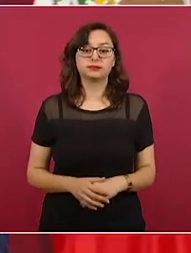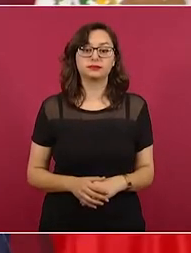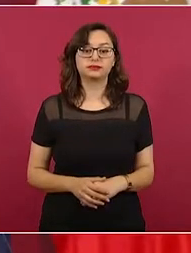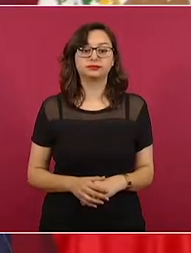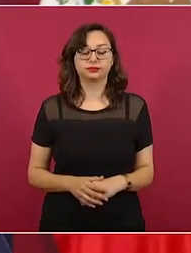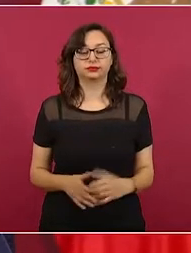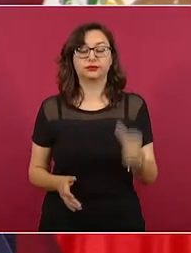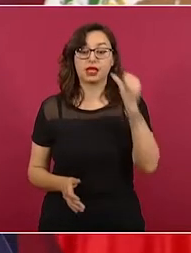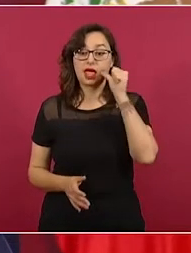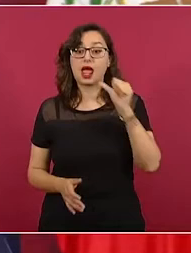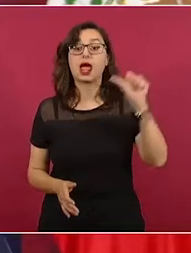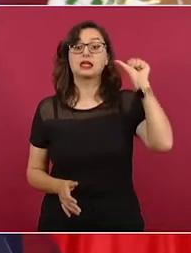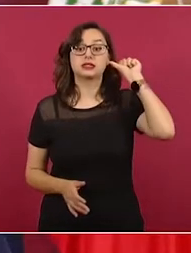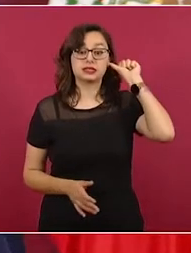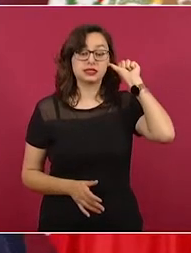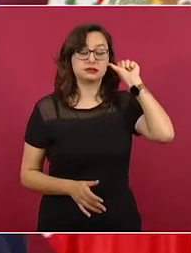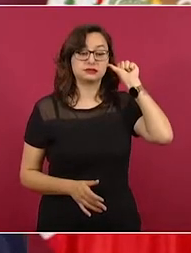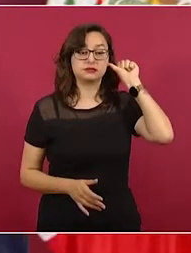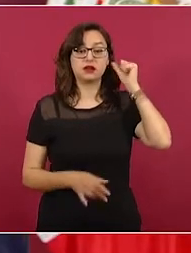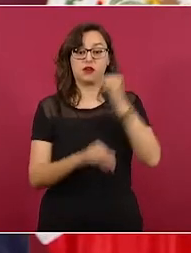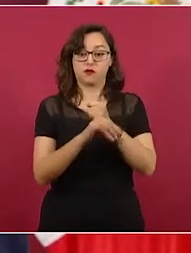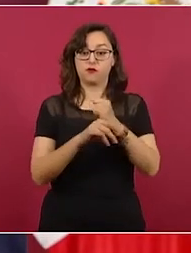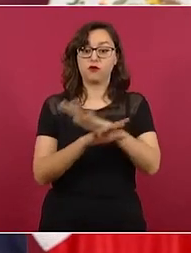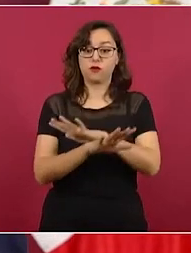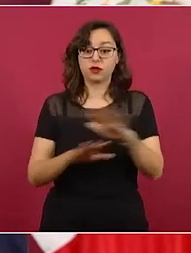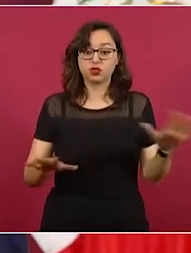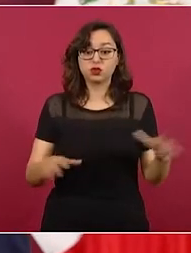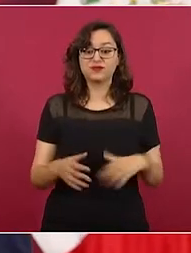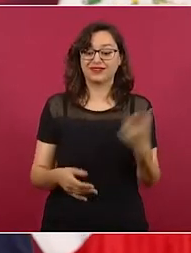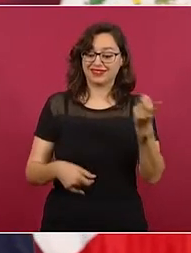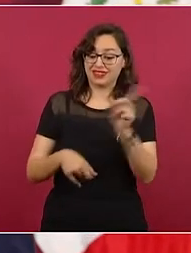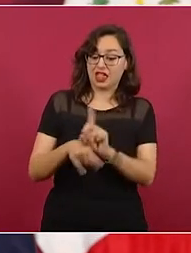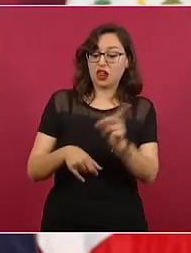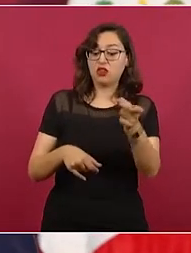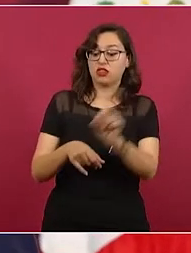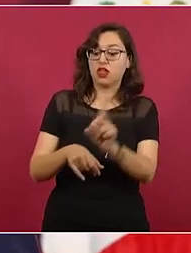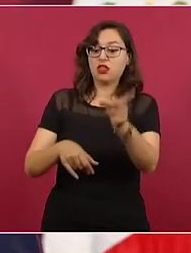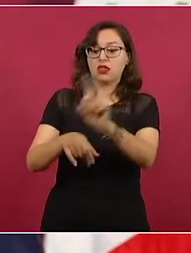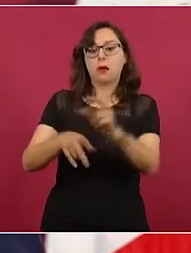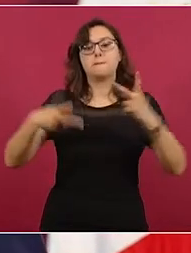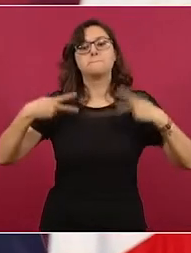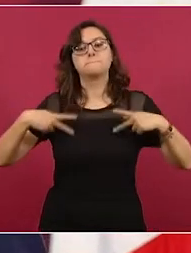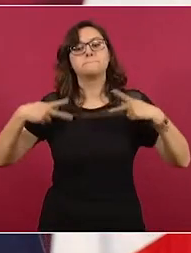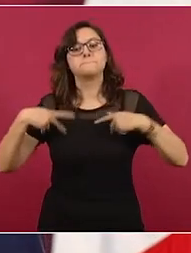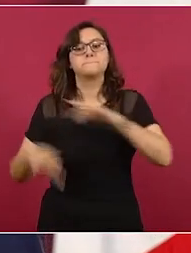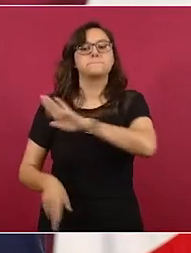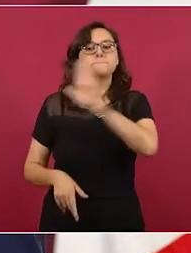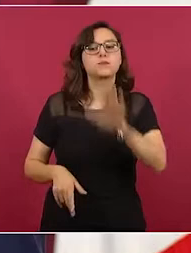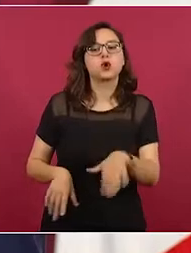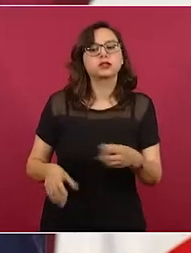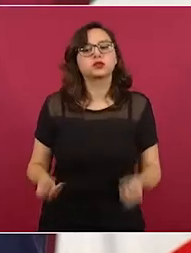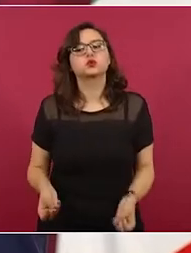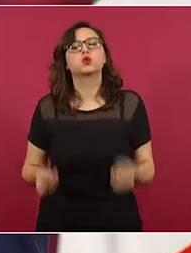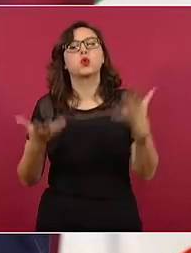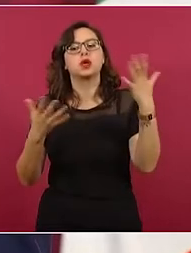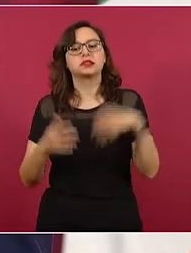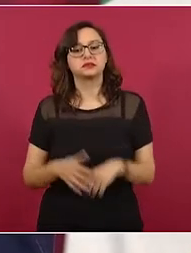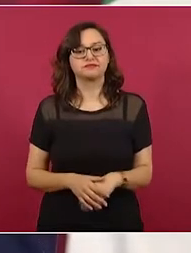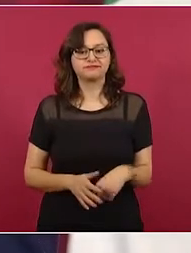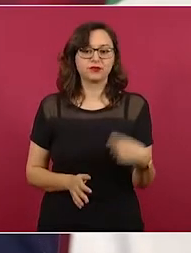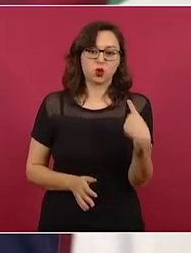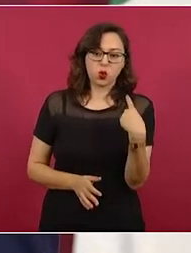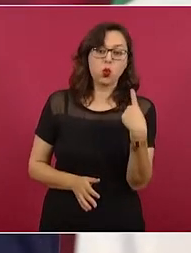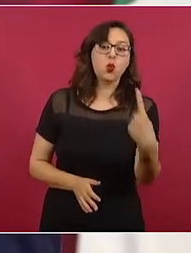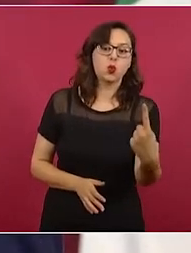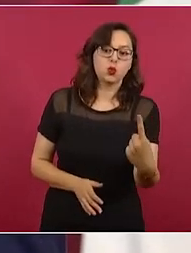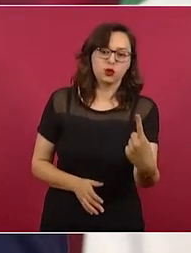tenemos solo un fallecimiento diario por COVID. Claro, no